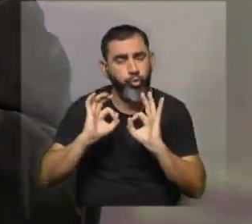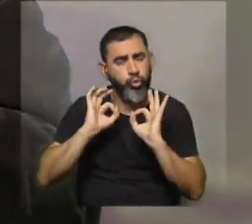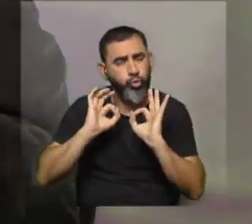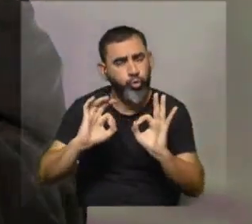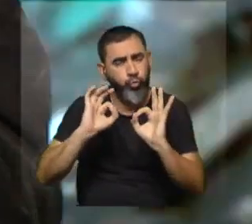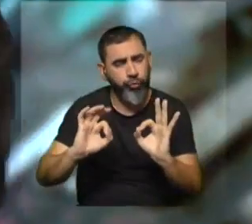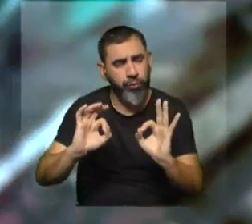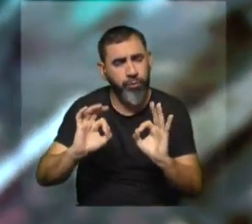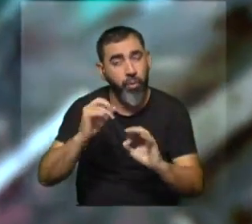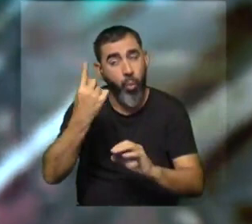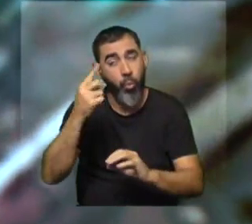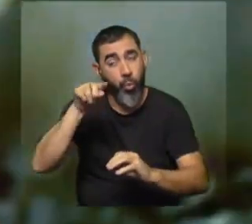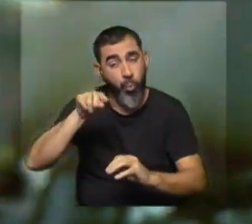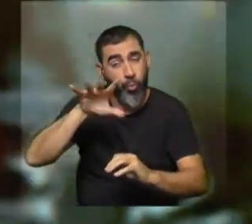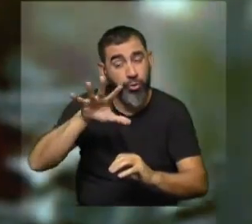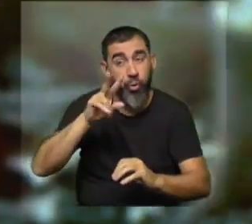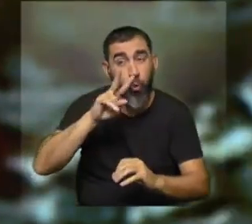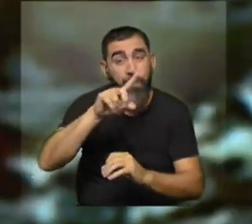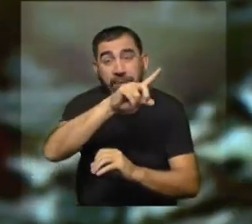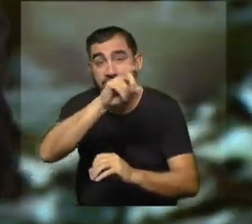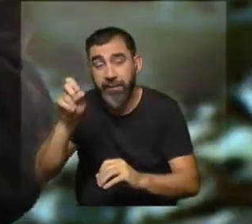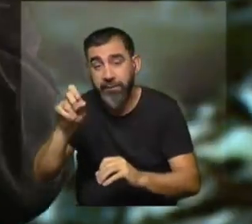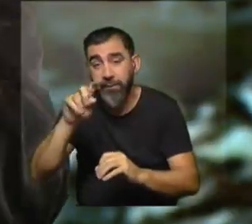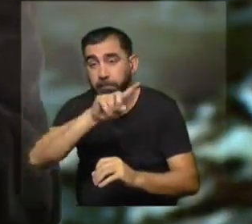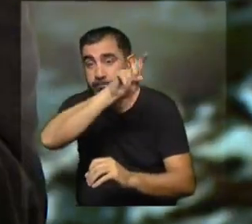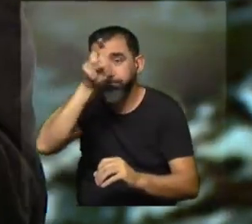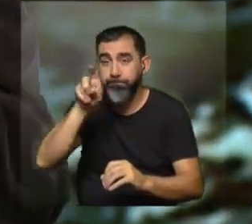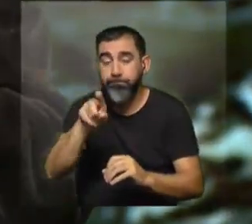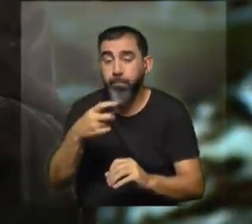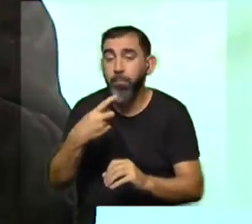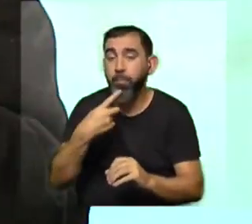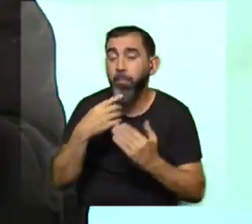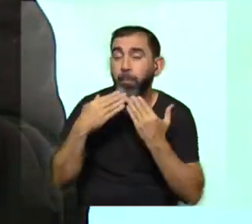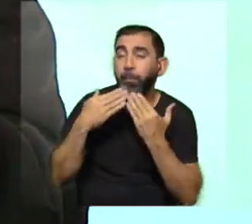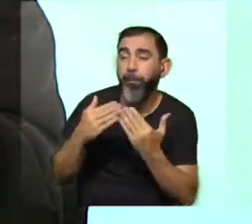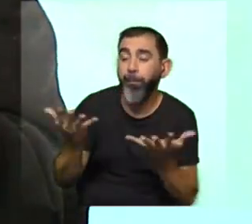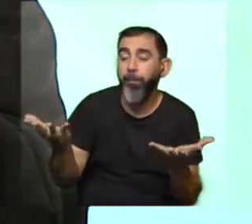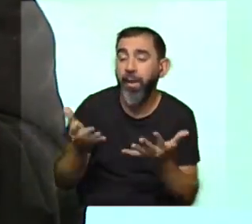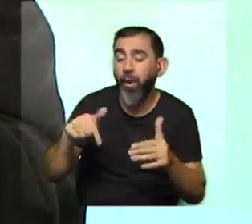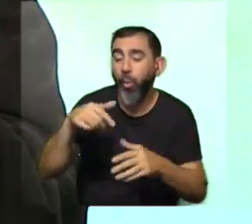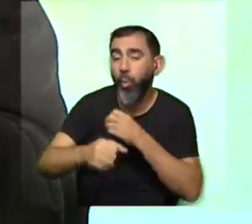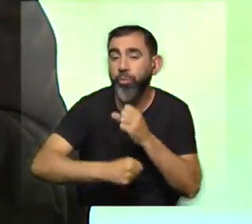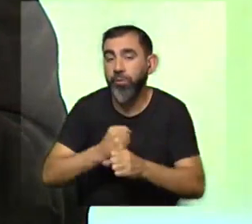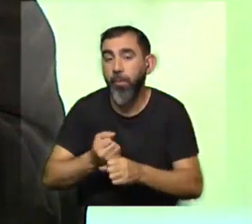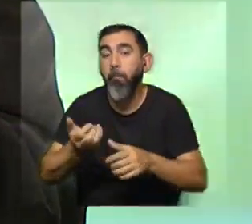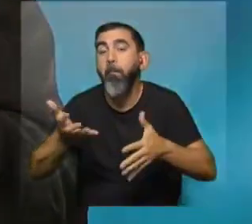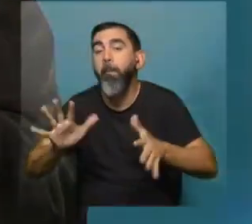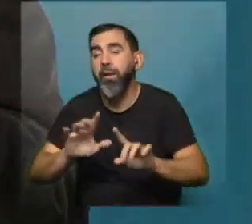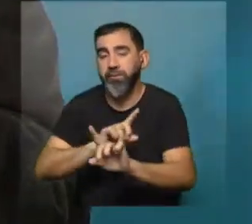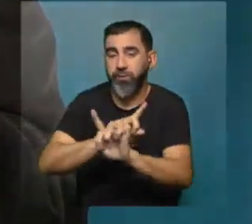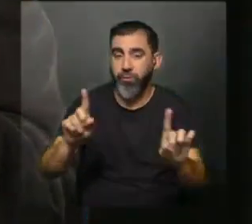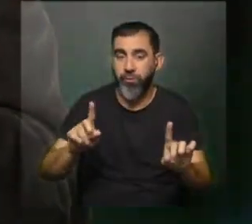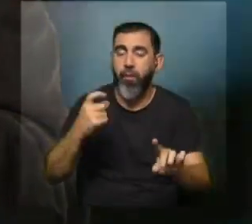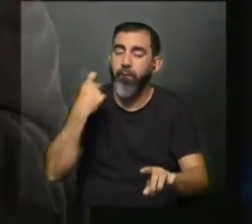para llegar a 1,5 para el 2100? Esa es la pregunta que se va a plantear la COP28. Todo indica que no, que